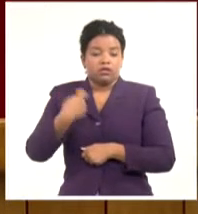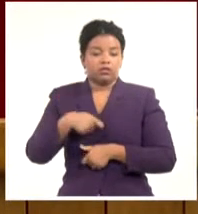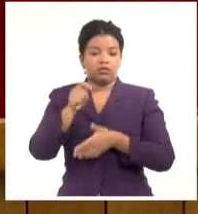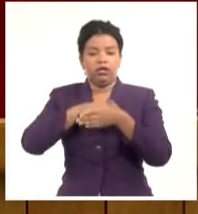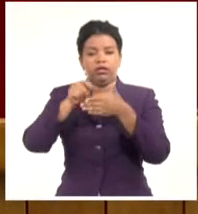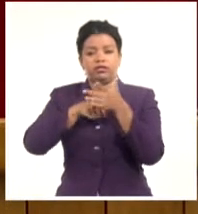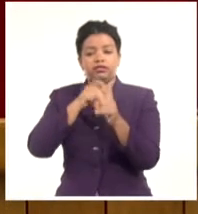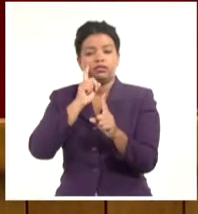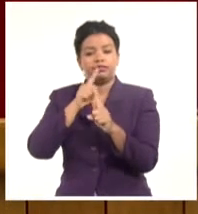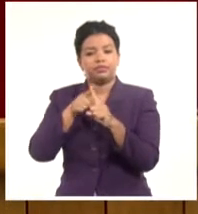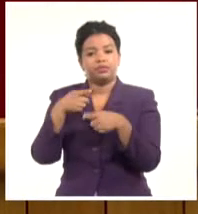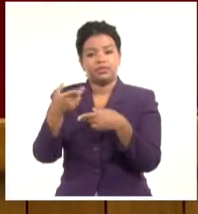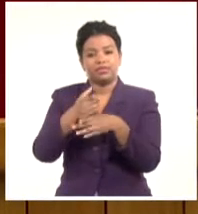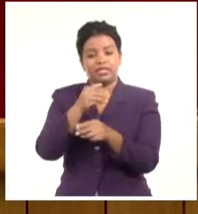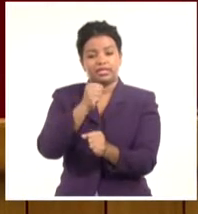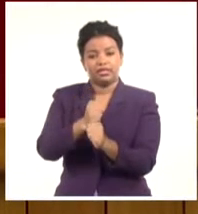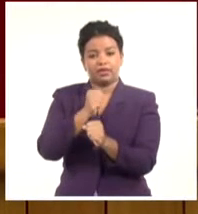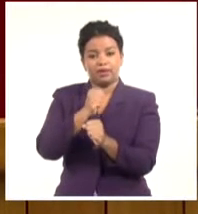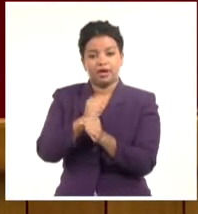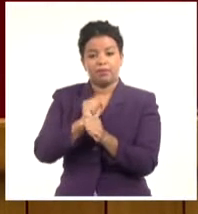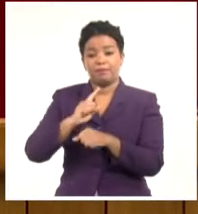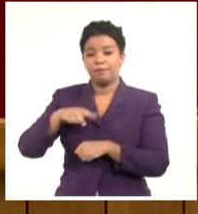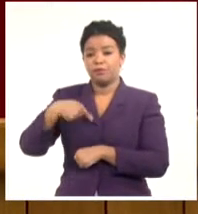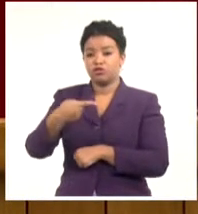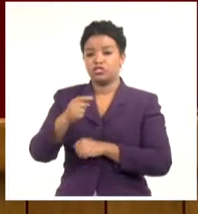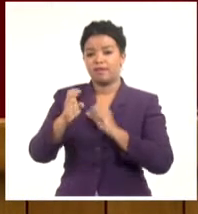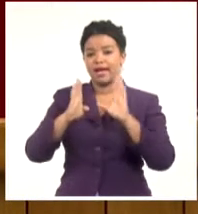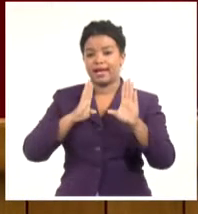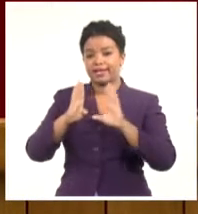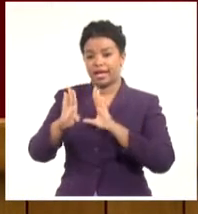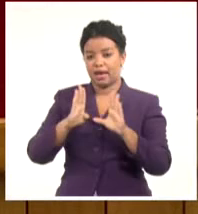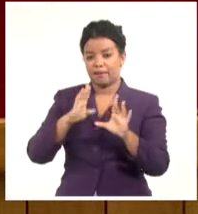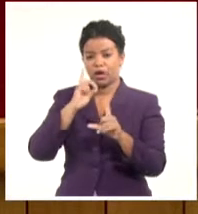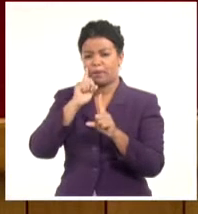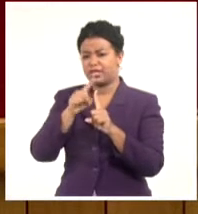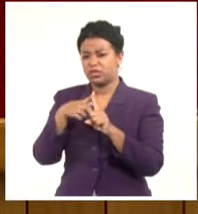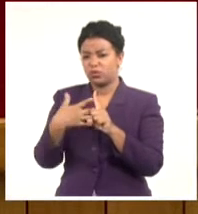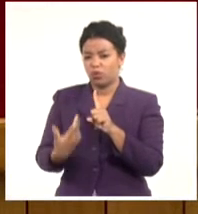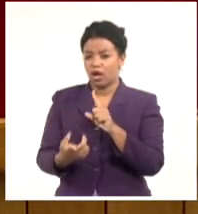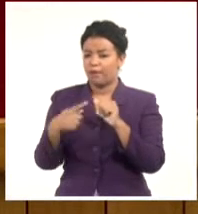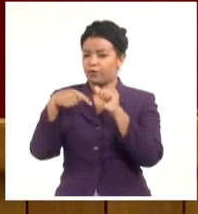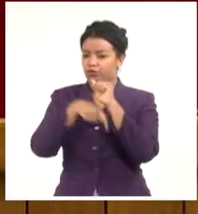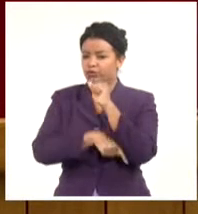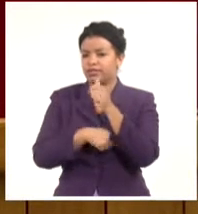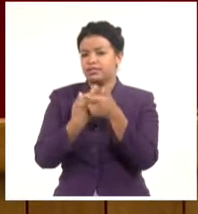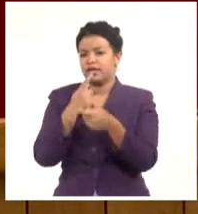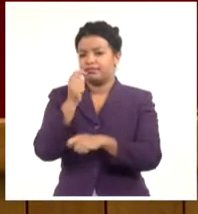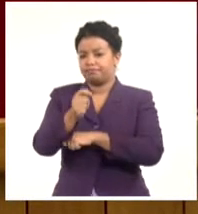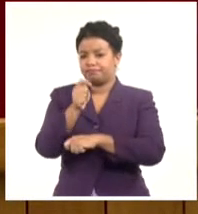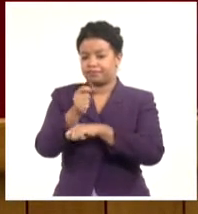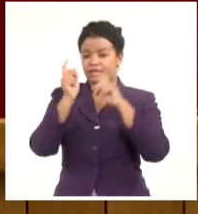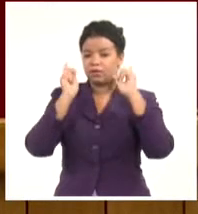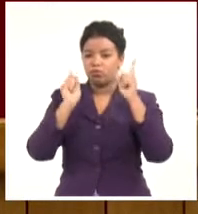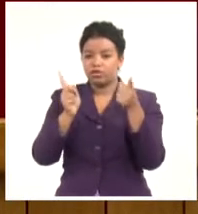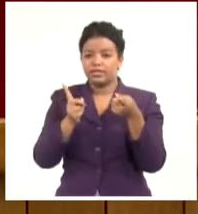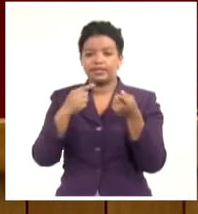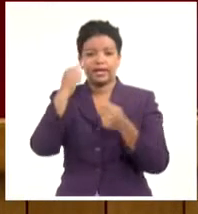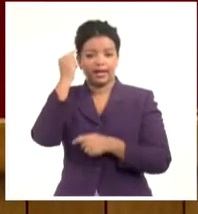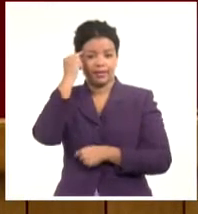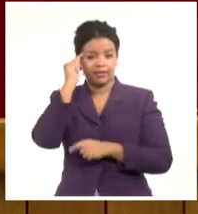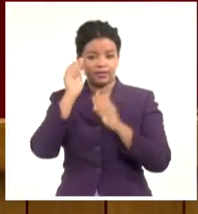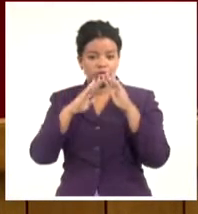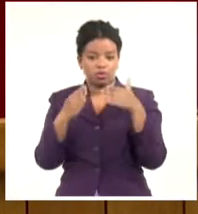y objetivos de trabajo para la siguiente etapa, orientados a profundizar en la formación política e ideológica de todos y de